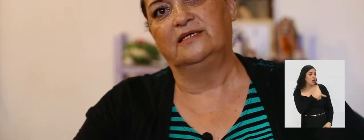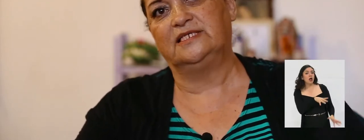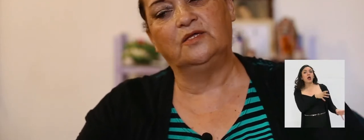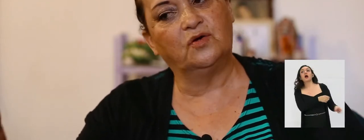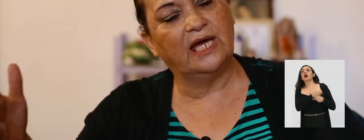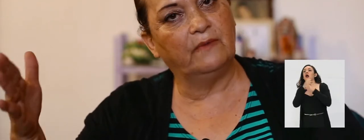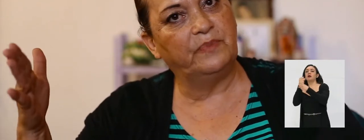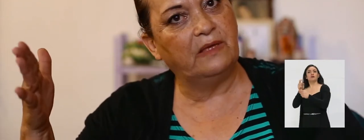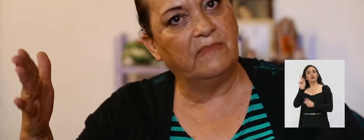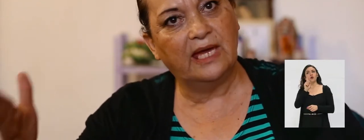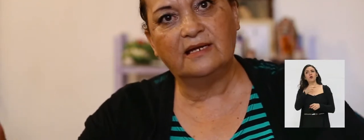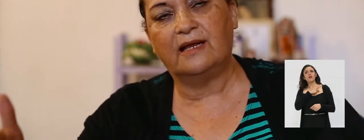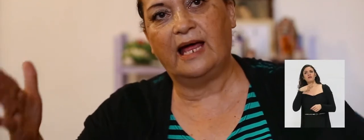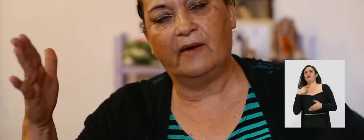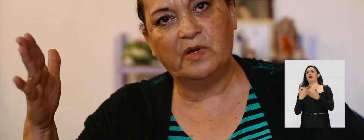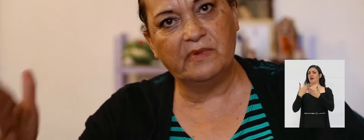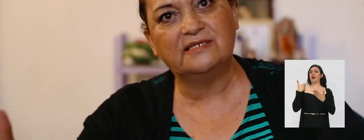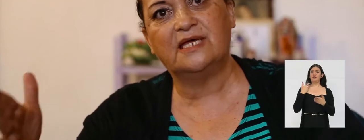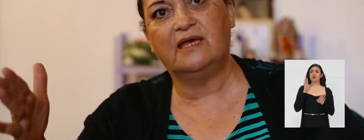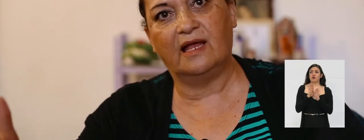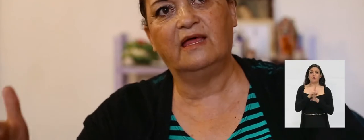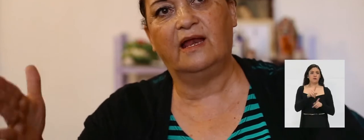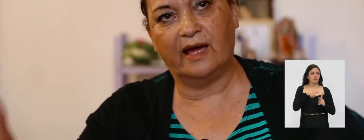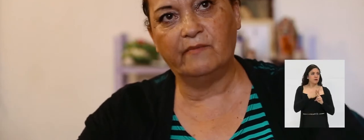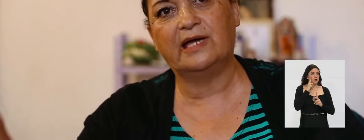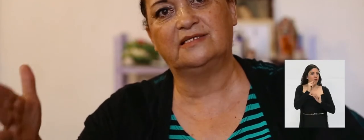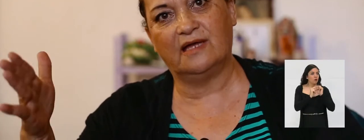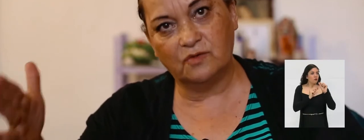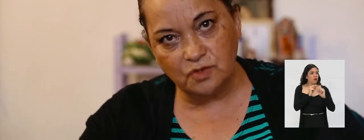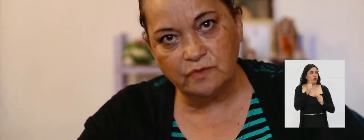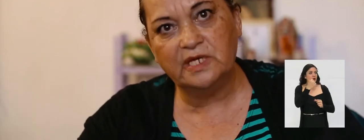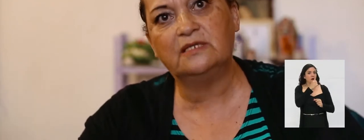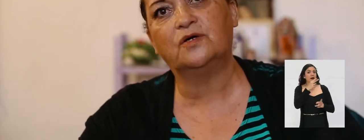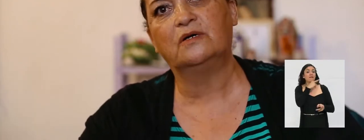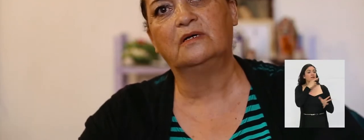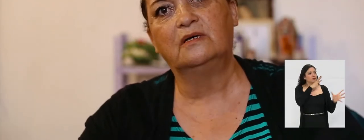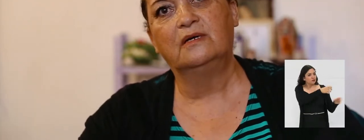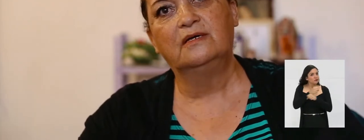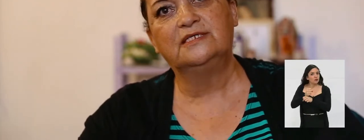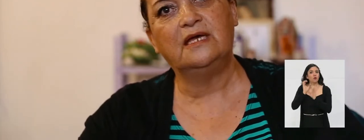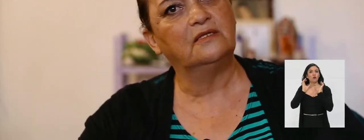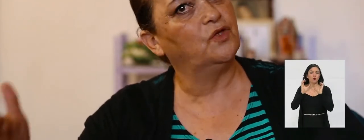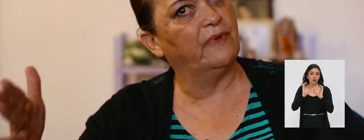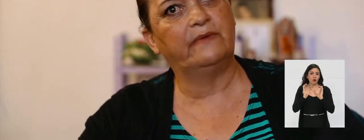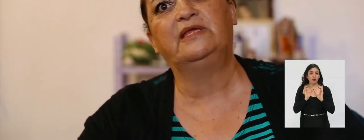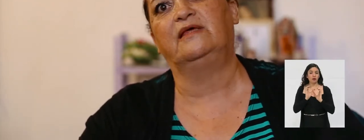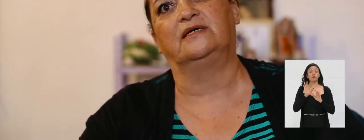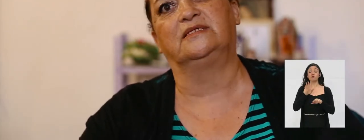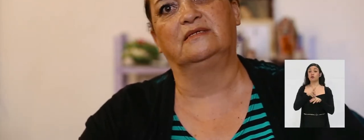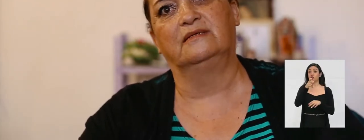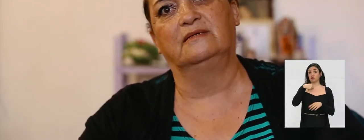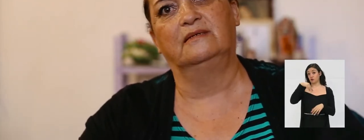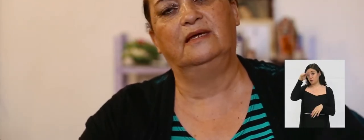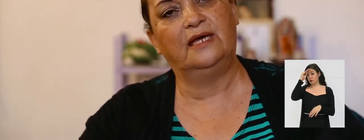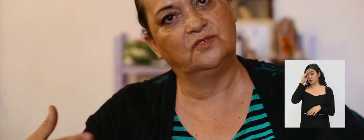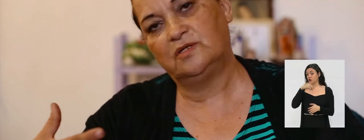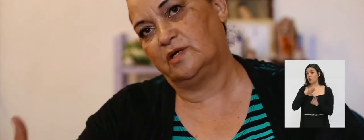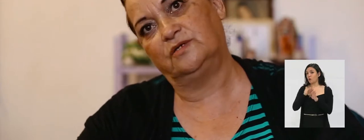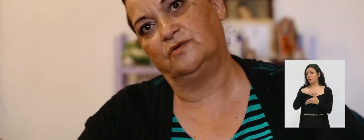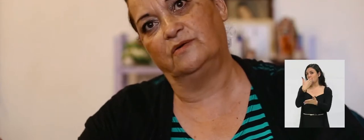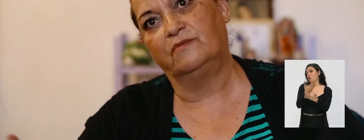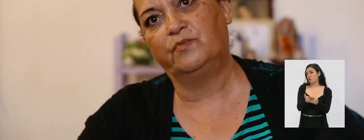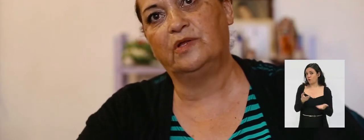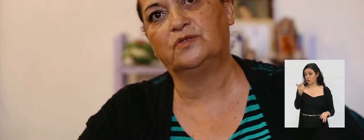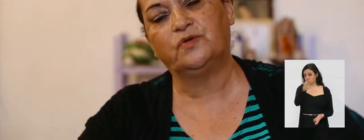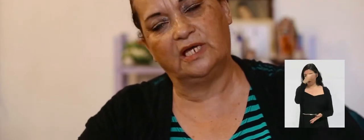mal, sino que al primer, a la primer señal de alarma que está consumiendo, ¿sí? Tomar medidas. Eso es lo